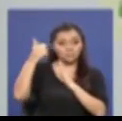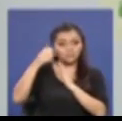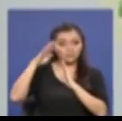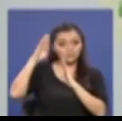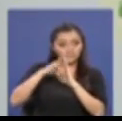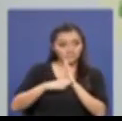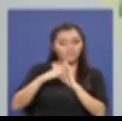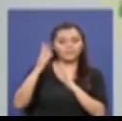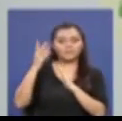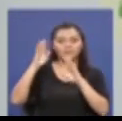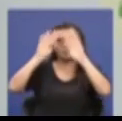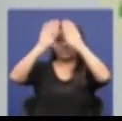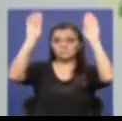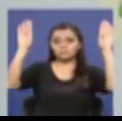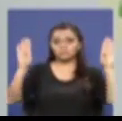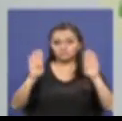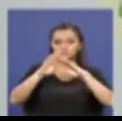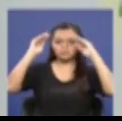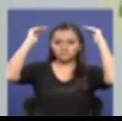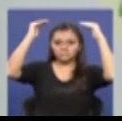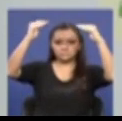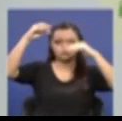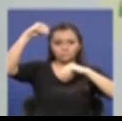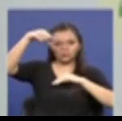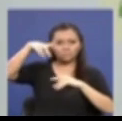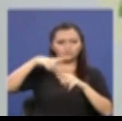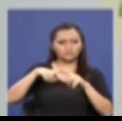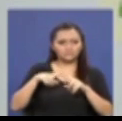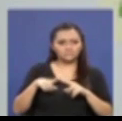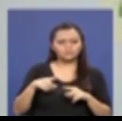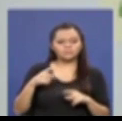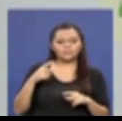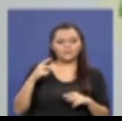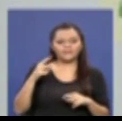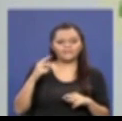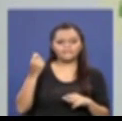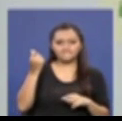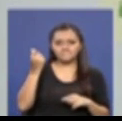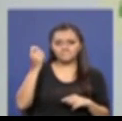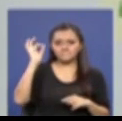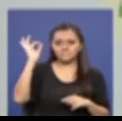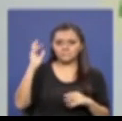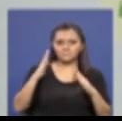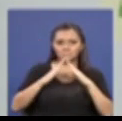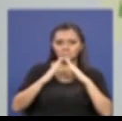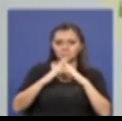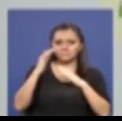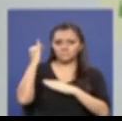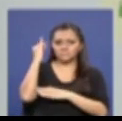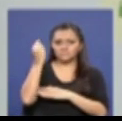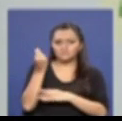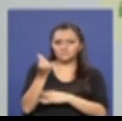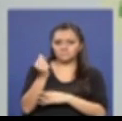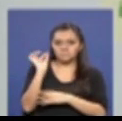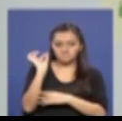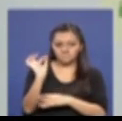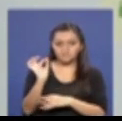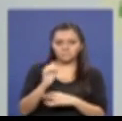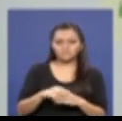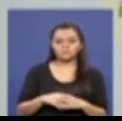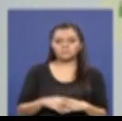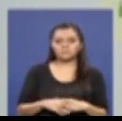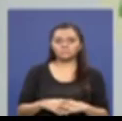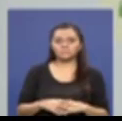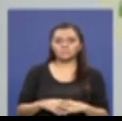eficientes, luminarias LED, paneles solares, etcétera. Tarifas eléctricas residenciales e industriales con señales de eficiencia. Insisto,